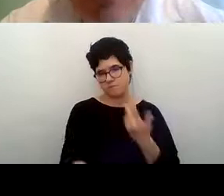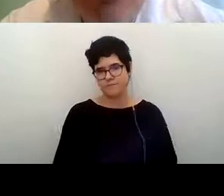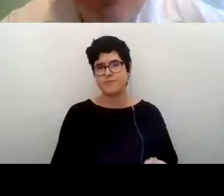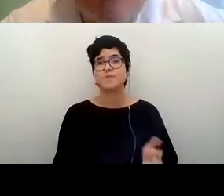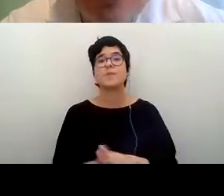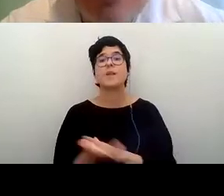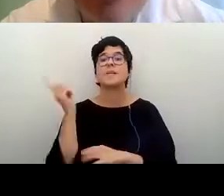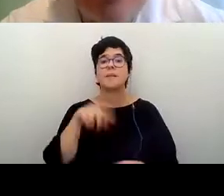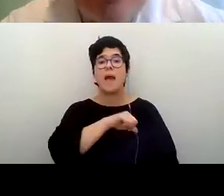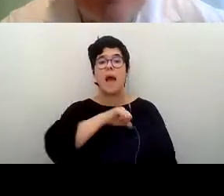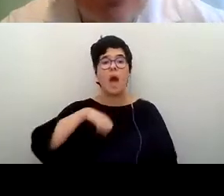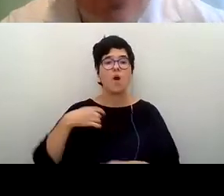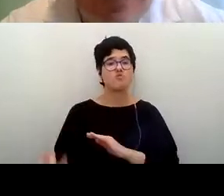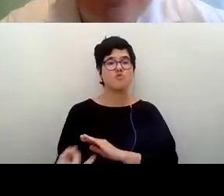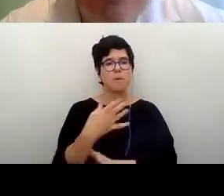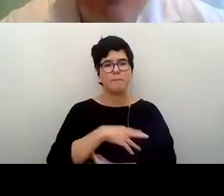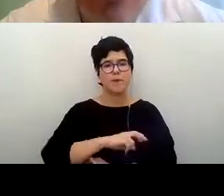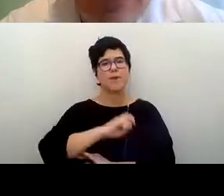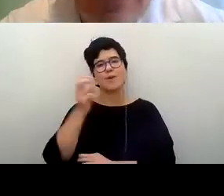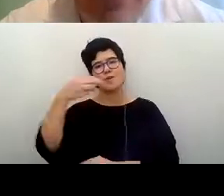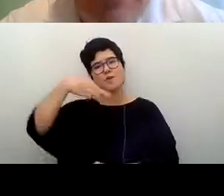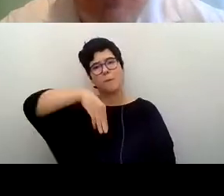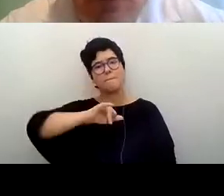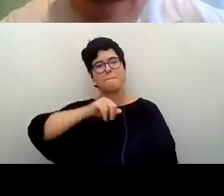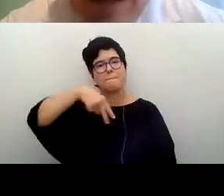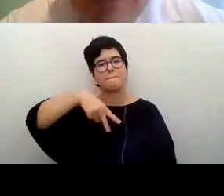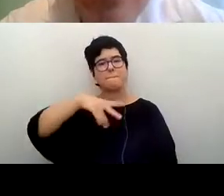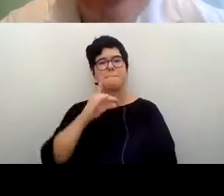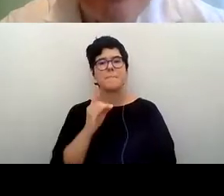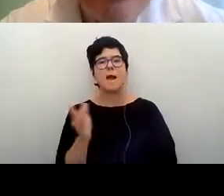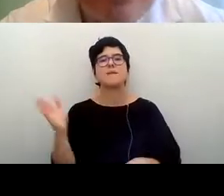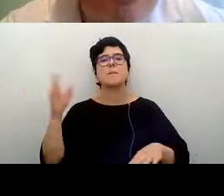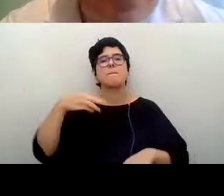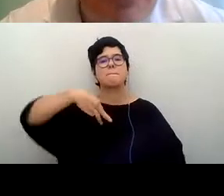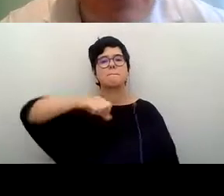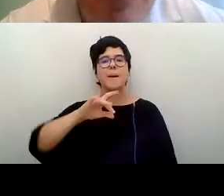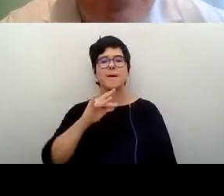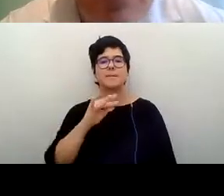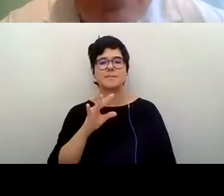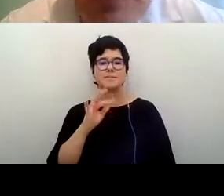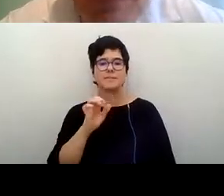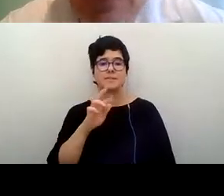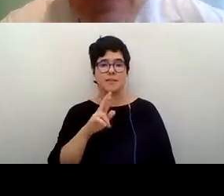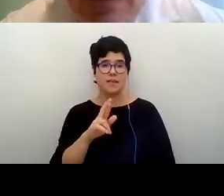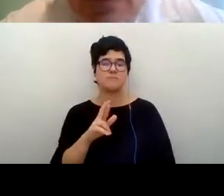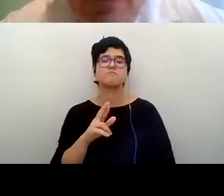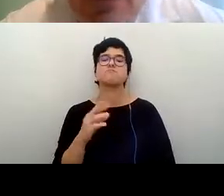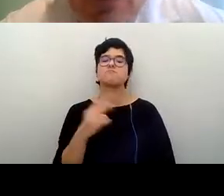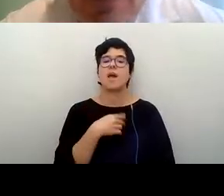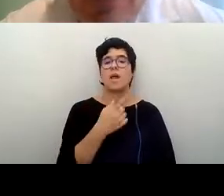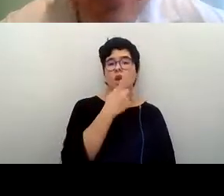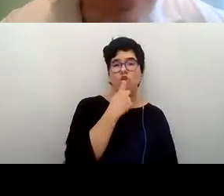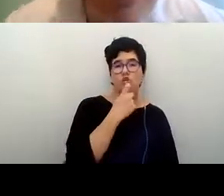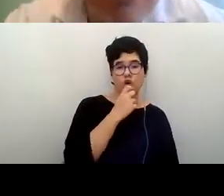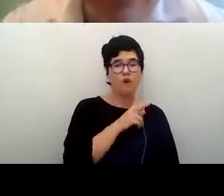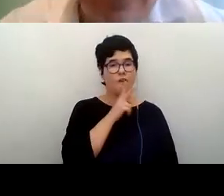autoenvío también los Mind Master, la fórmula Red y la fórmula Green, y también el MindMaster Stream en sobres.